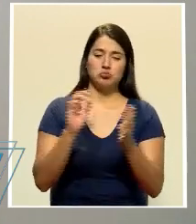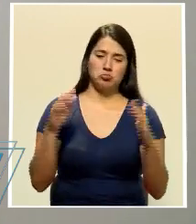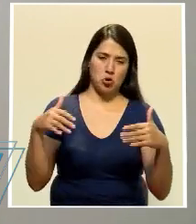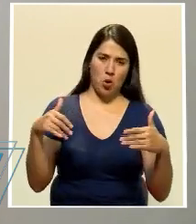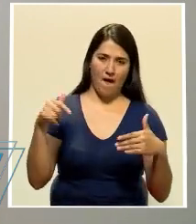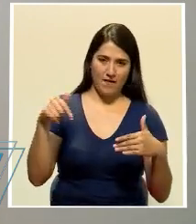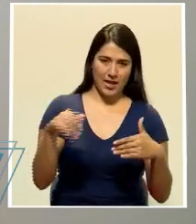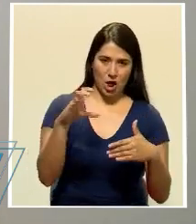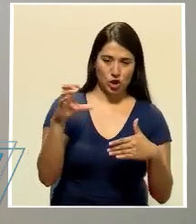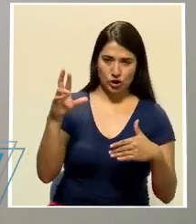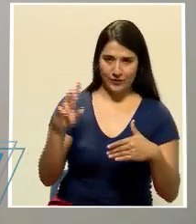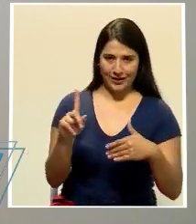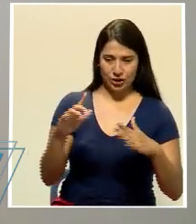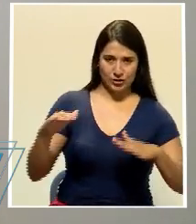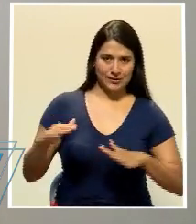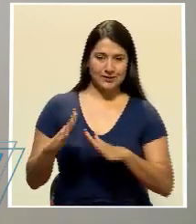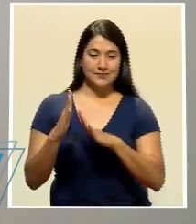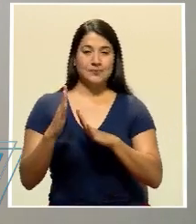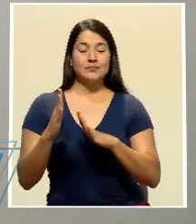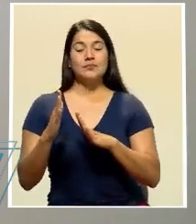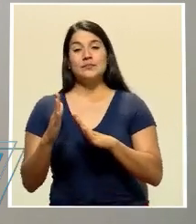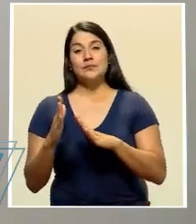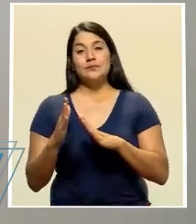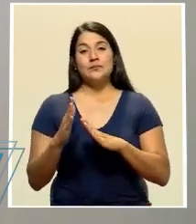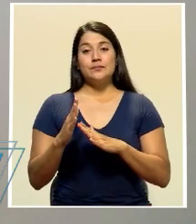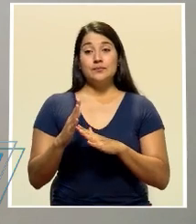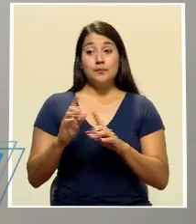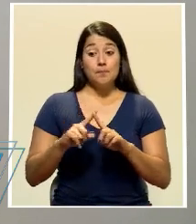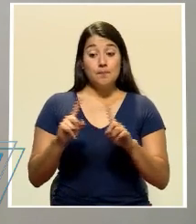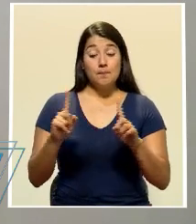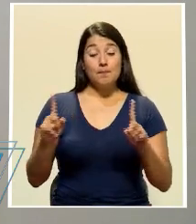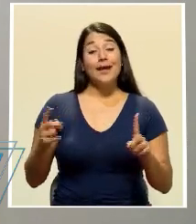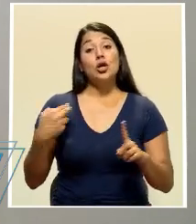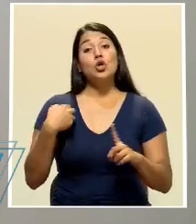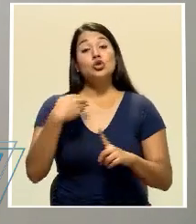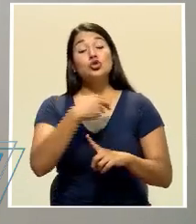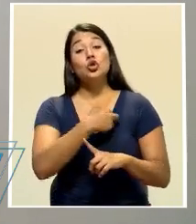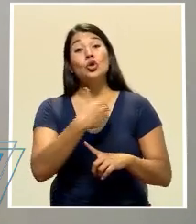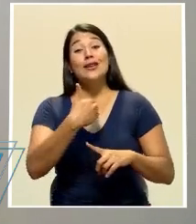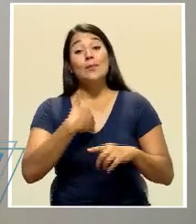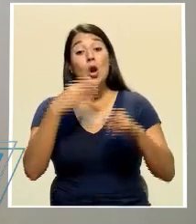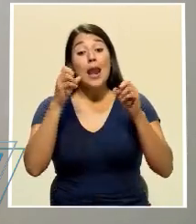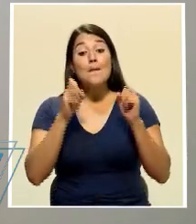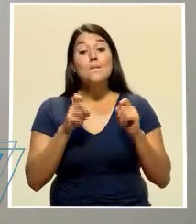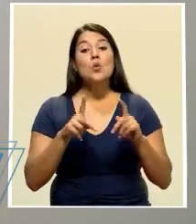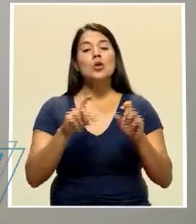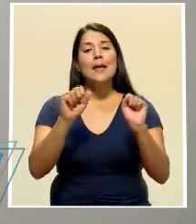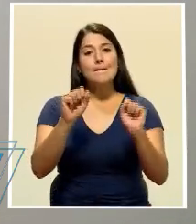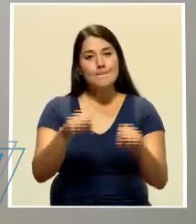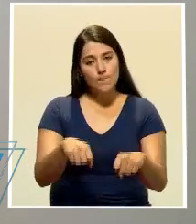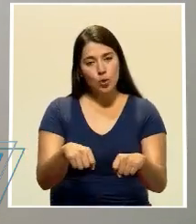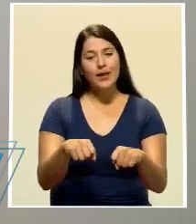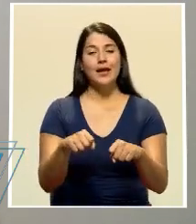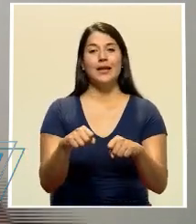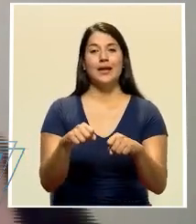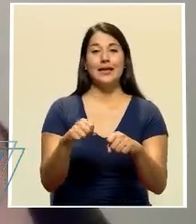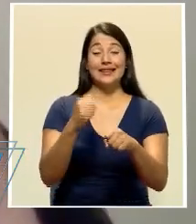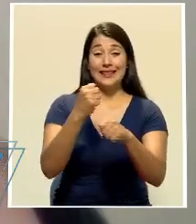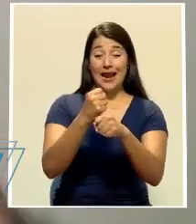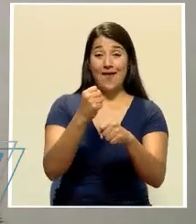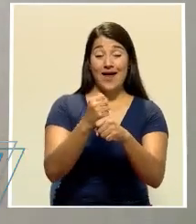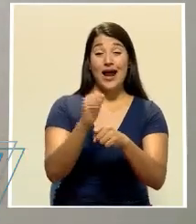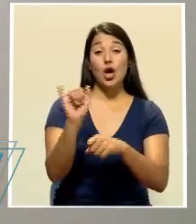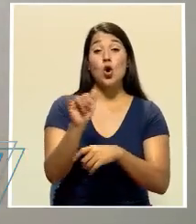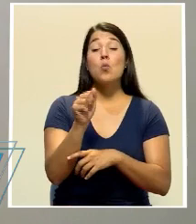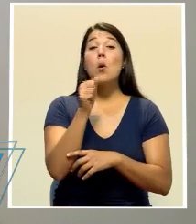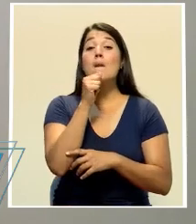de ejercer el oficio nuestro, independientemente de que algunos digan que sea, y se molesten mucho